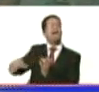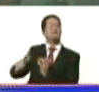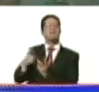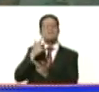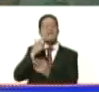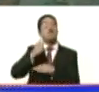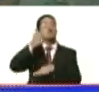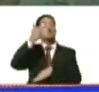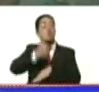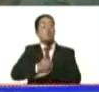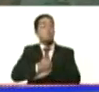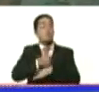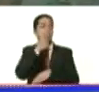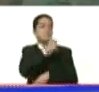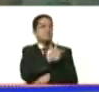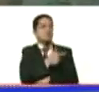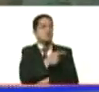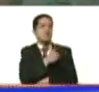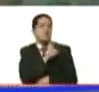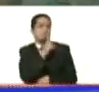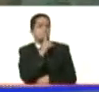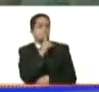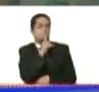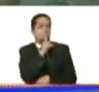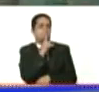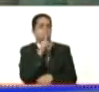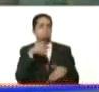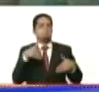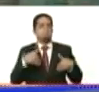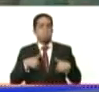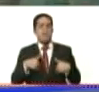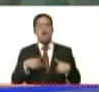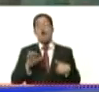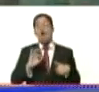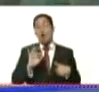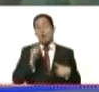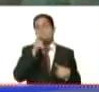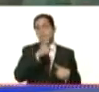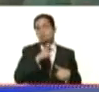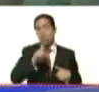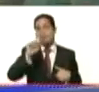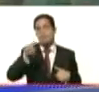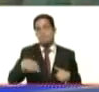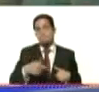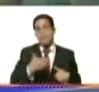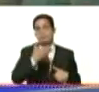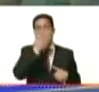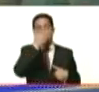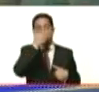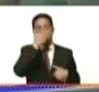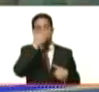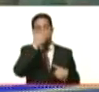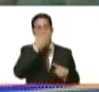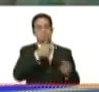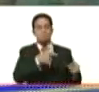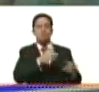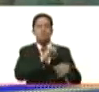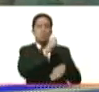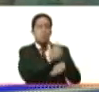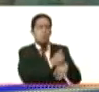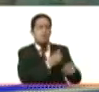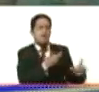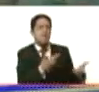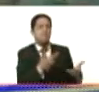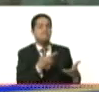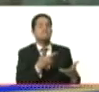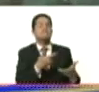muchos minimalistas que hay por ahí, infiltrados en cargos clave, se crean problemas que luego